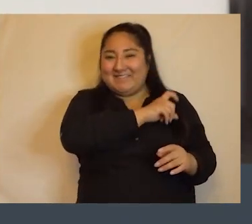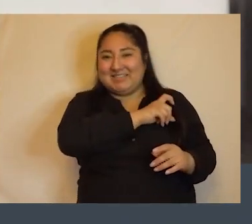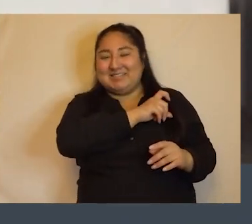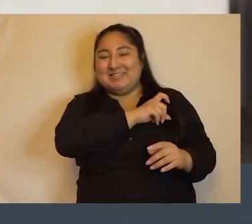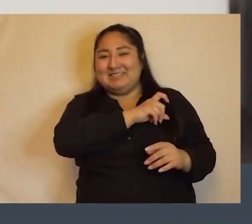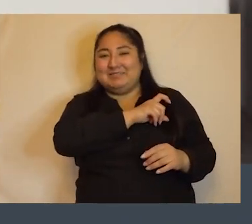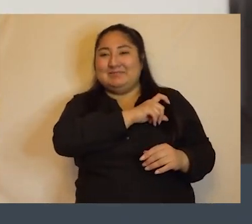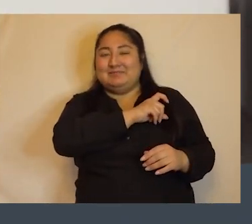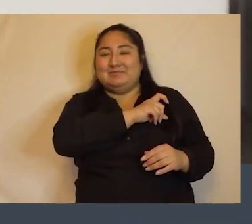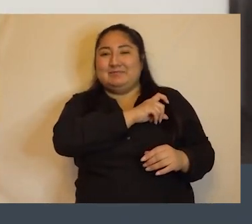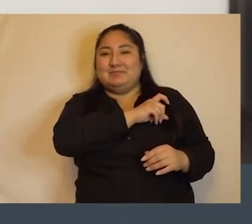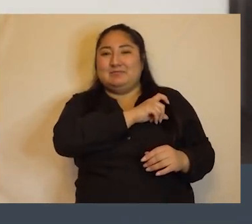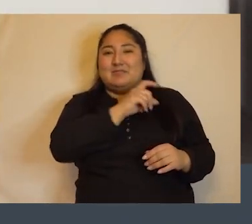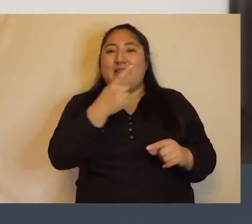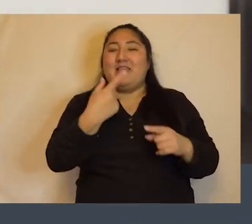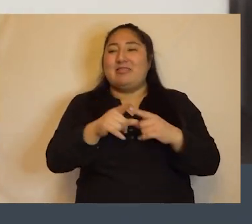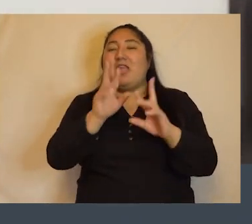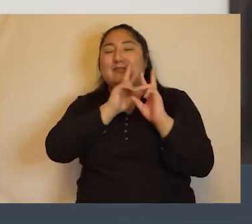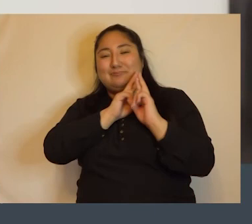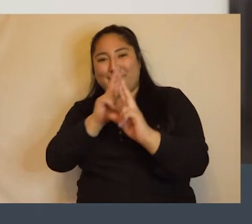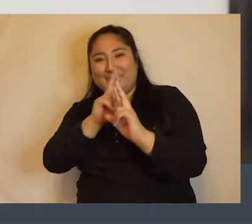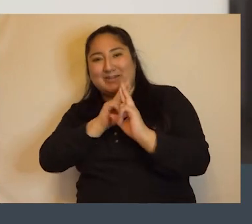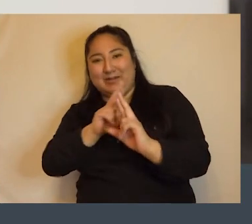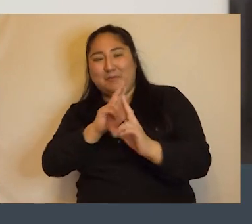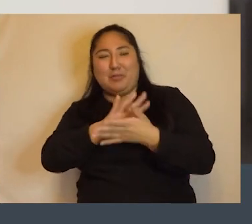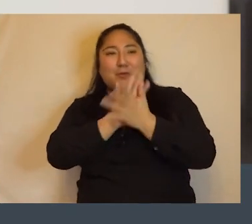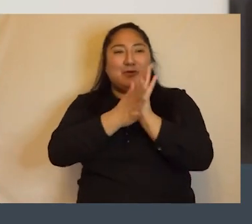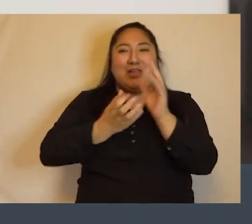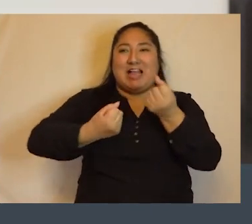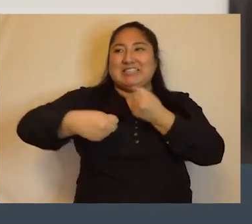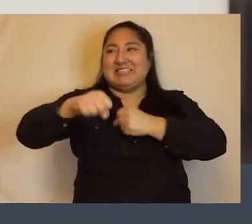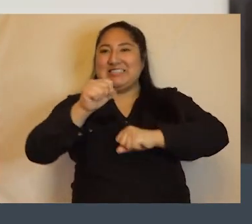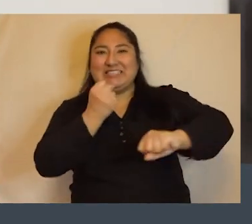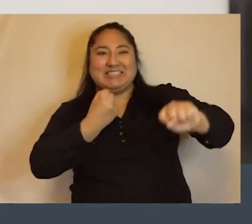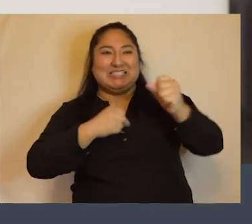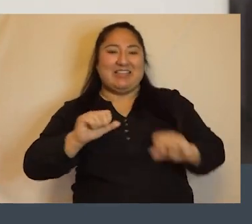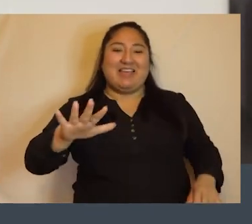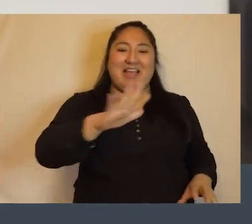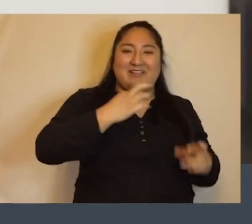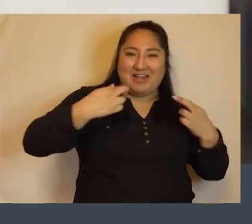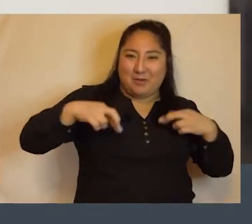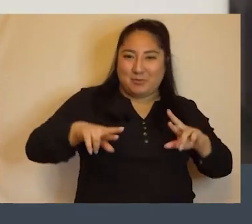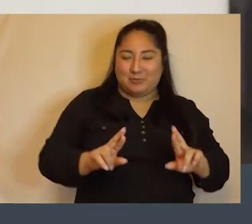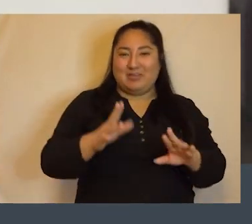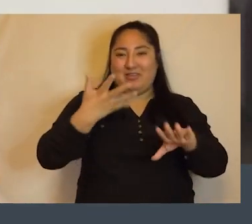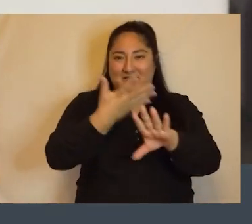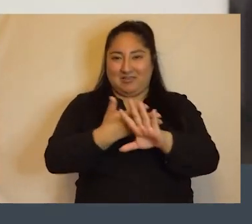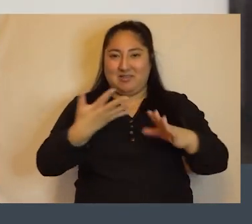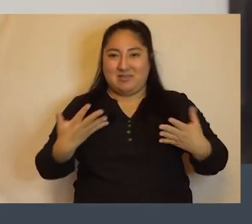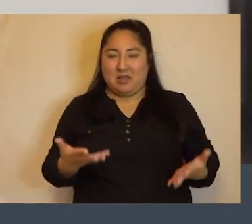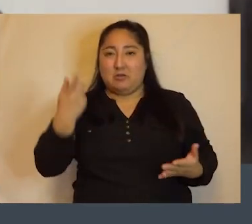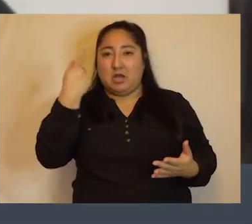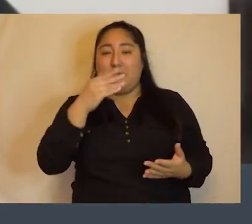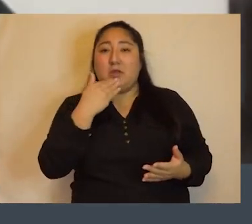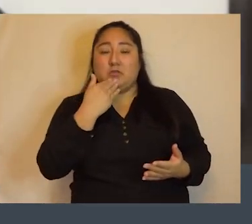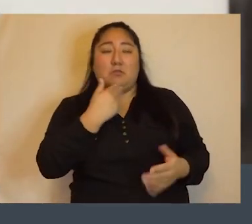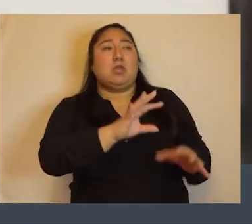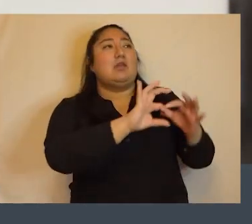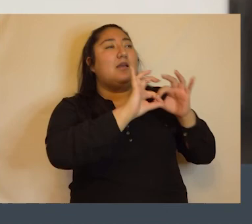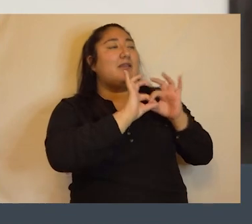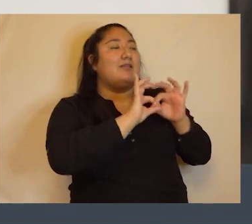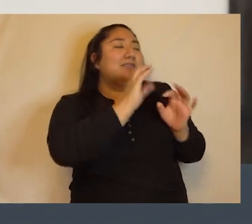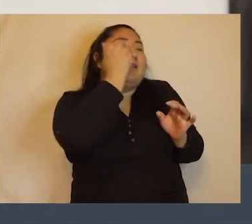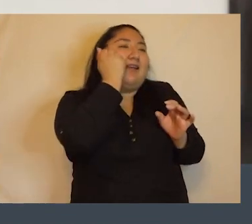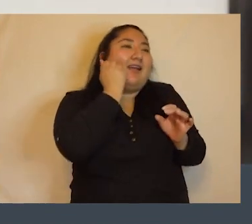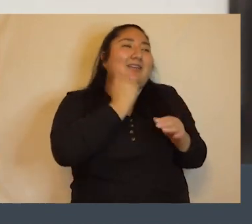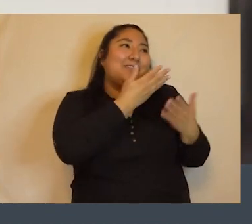complejas de responder por toda la ansiedad, por toda la oportunidad que existe también, pero